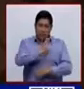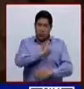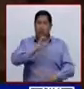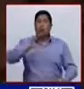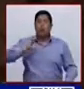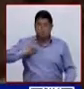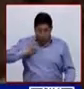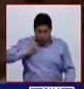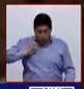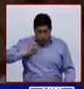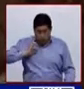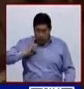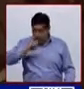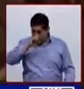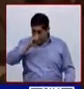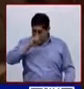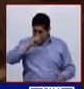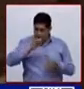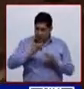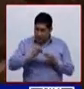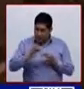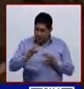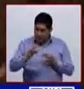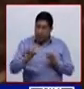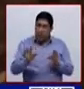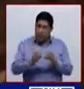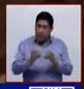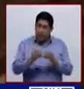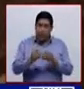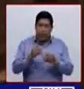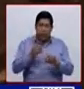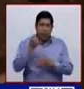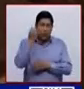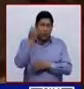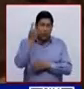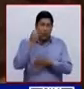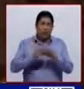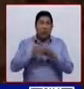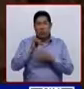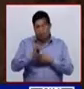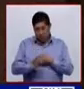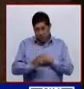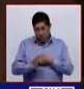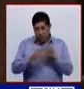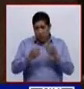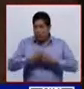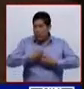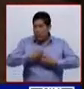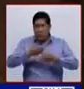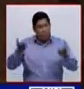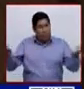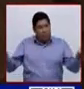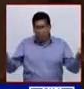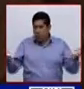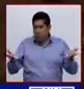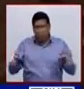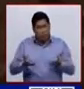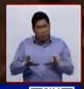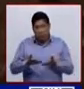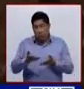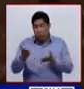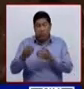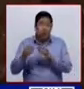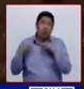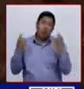comisión hizo el aplazamiento de la sesión antes del 11 de mayo, dándoles a las